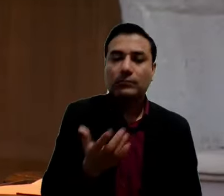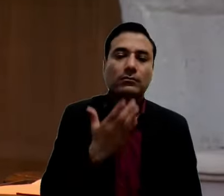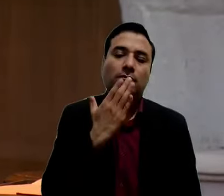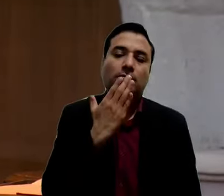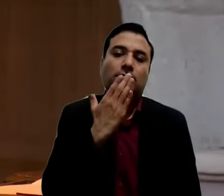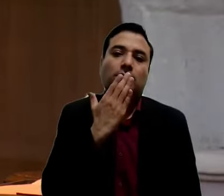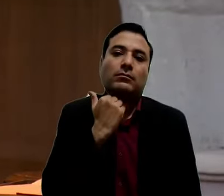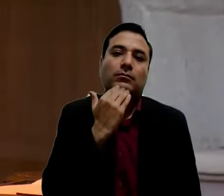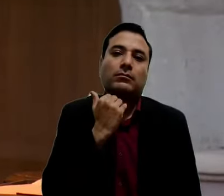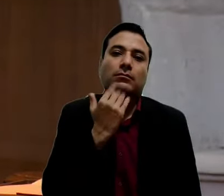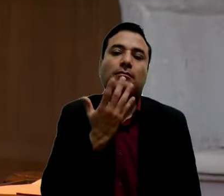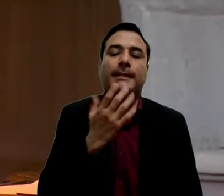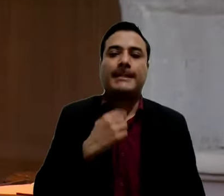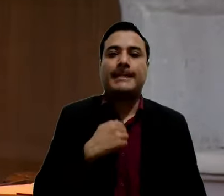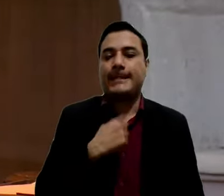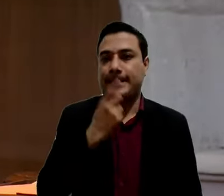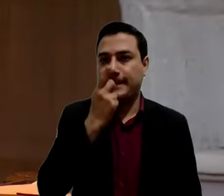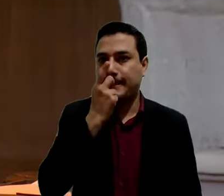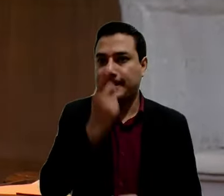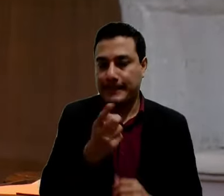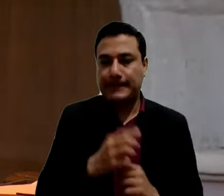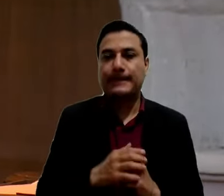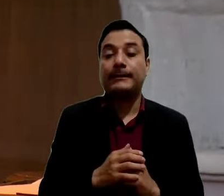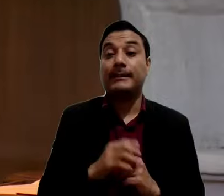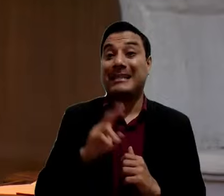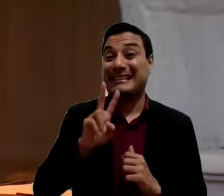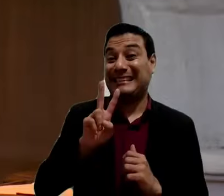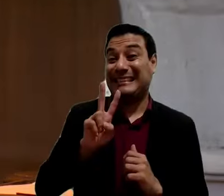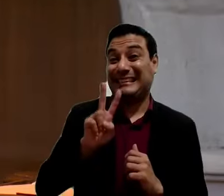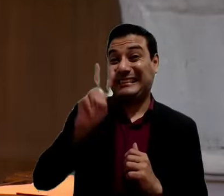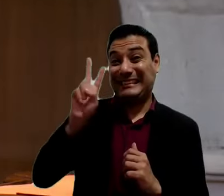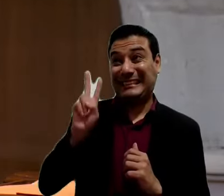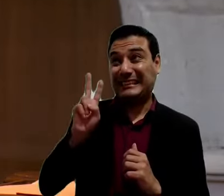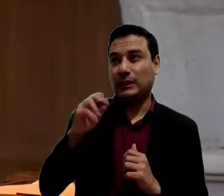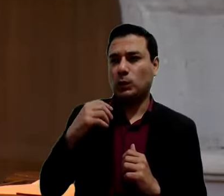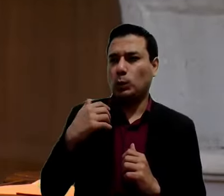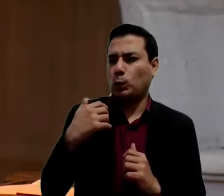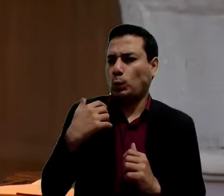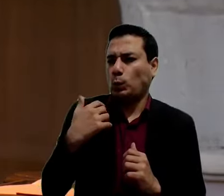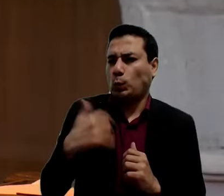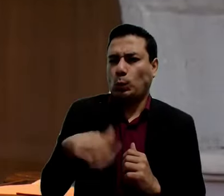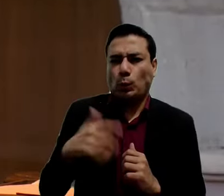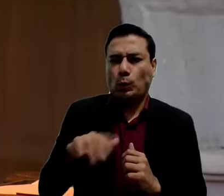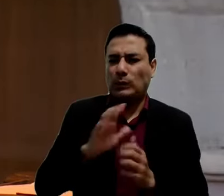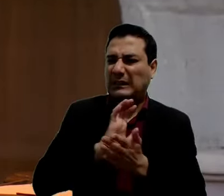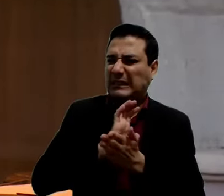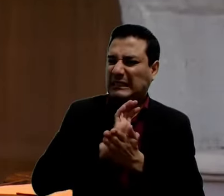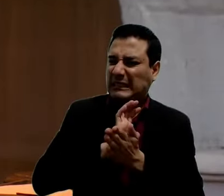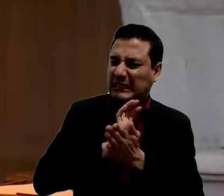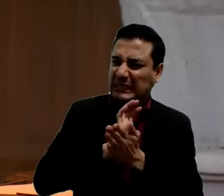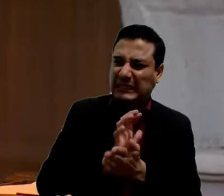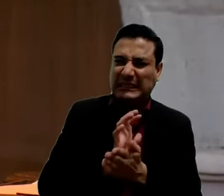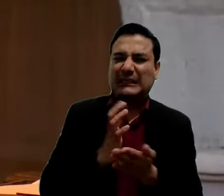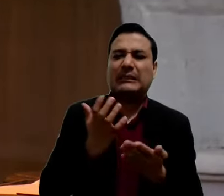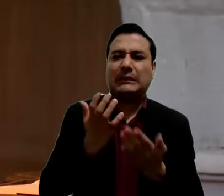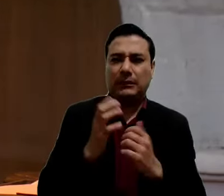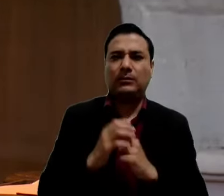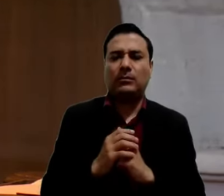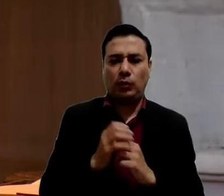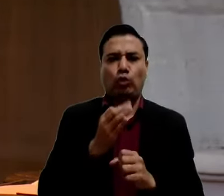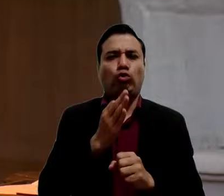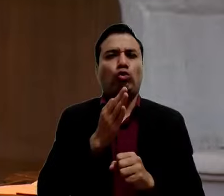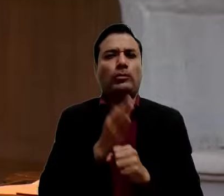ello debo decir que lo sucedido el pasado viernes fue por demás discriminante y voy